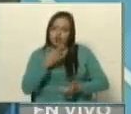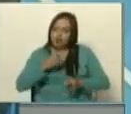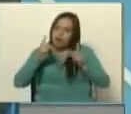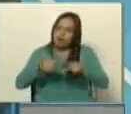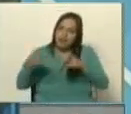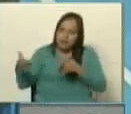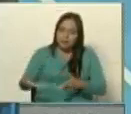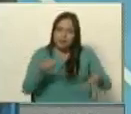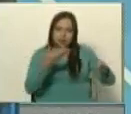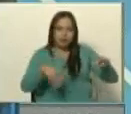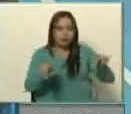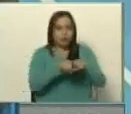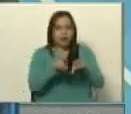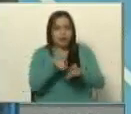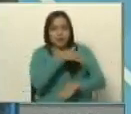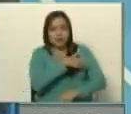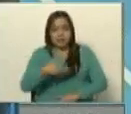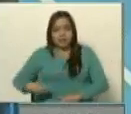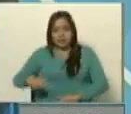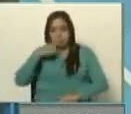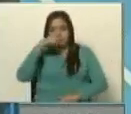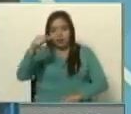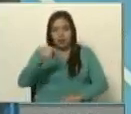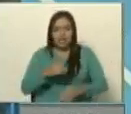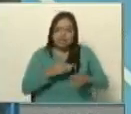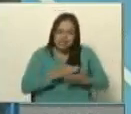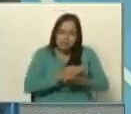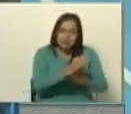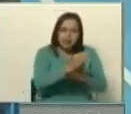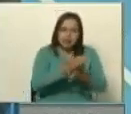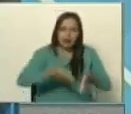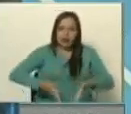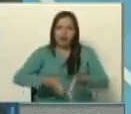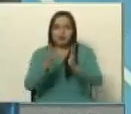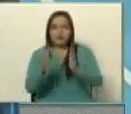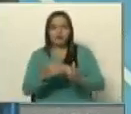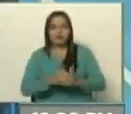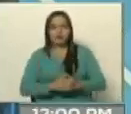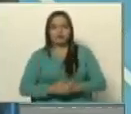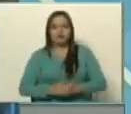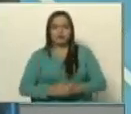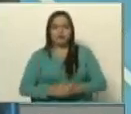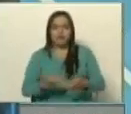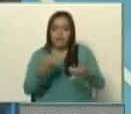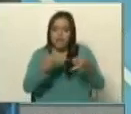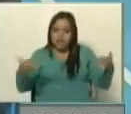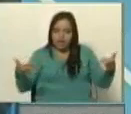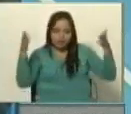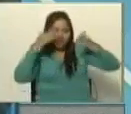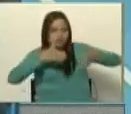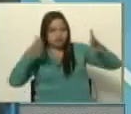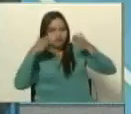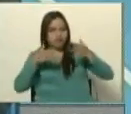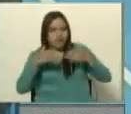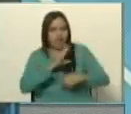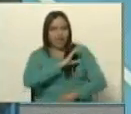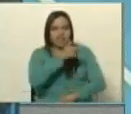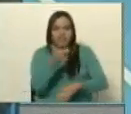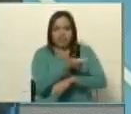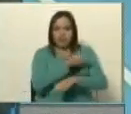Nicolás Maduro como su subalterno y en seguimiento a la ruta y a la línea que nos manda nuestro jefe de gobierno